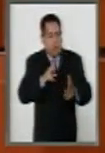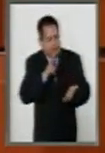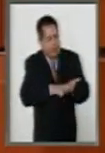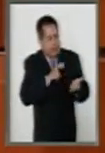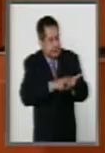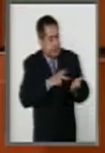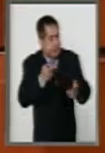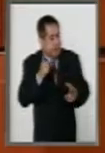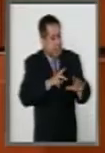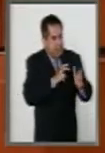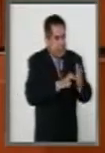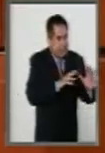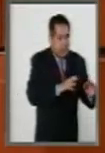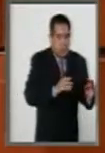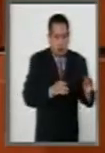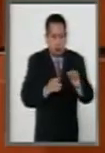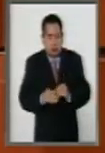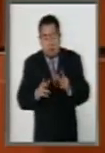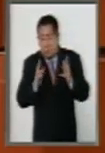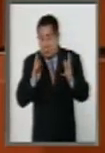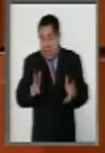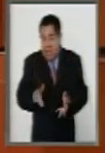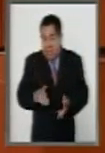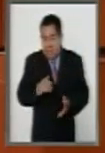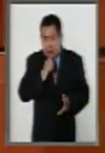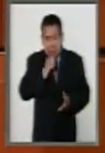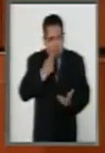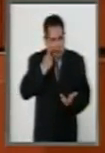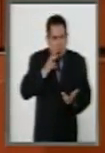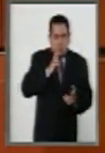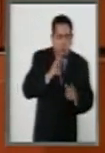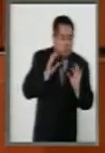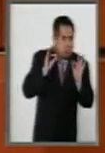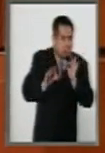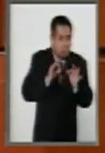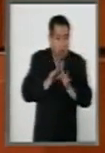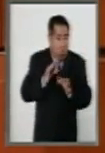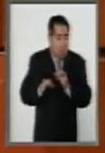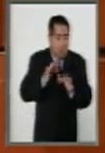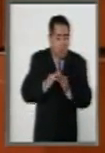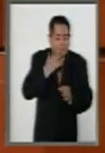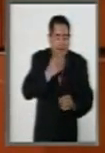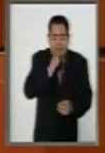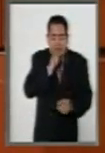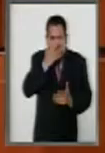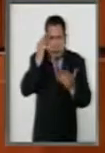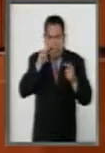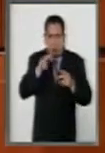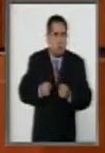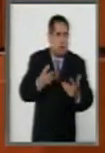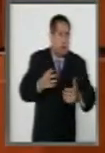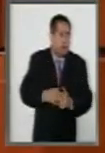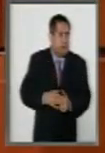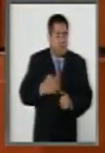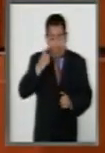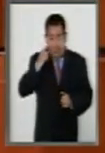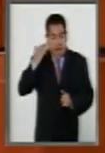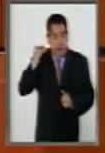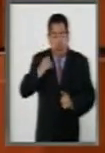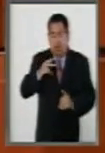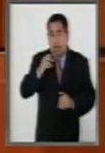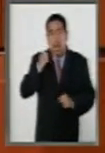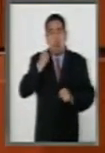sistema penitenciario, no hay evidencias de que permita dar cuenta de que esto se esté cumpliendo. En 2012,